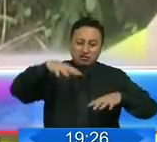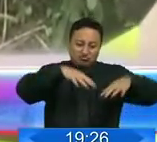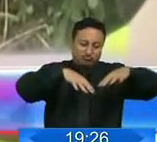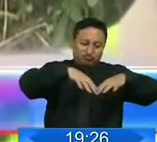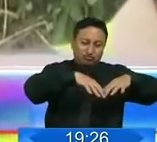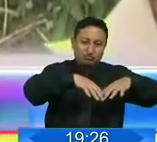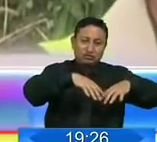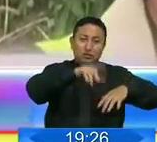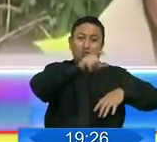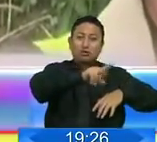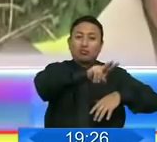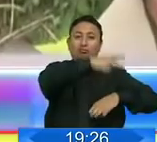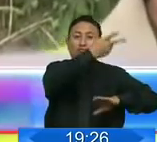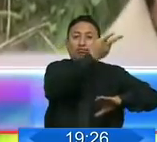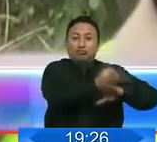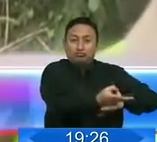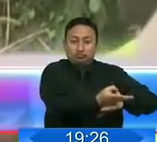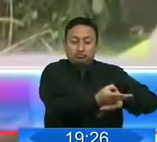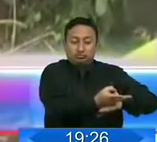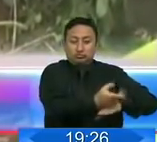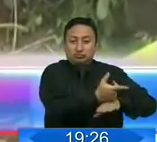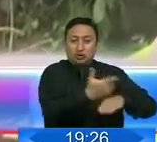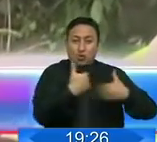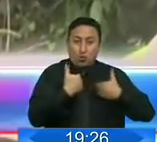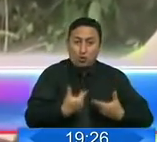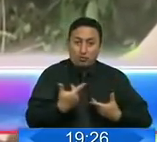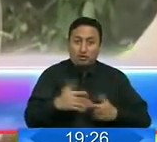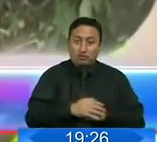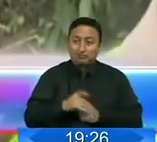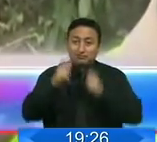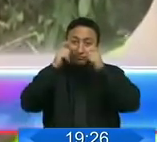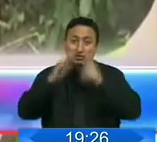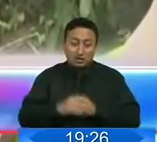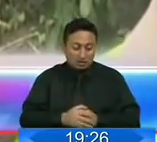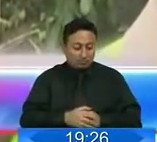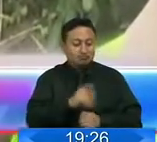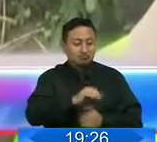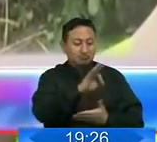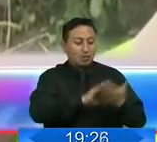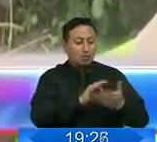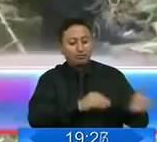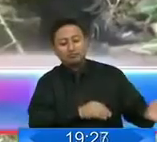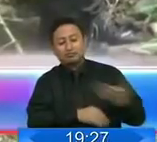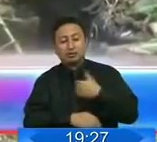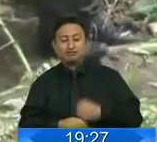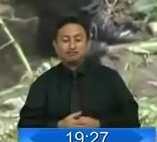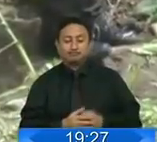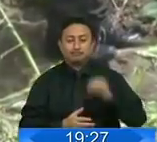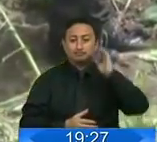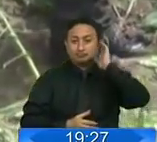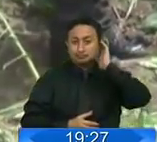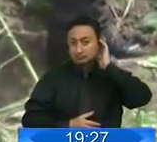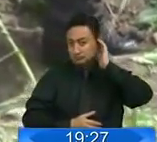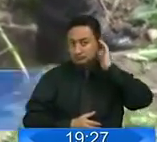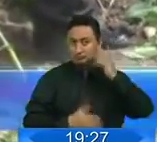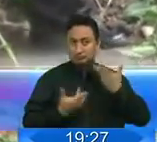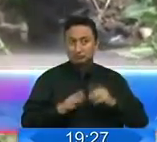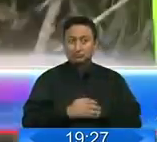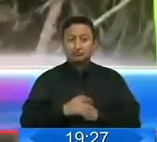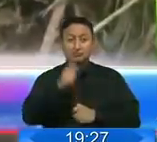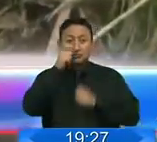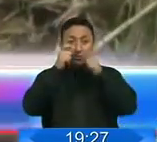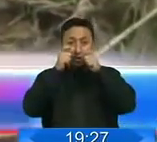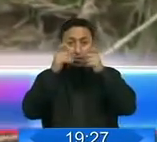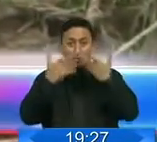venga la fiscal de turno para hacer el cultivo de cadáver y poder ya con el tiempo informar a los familiares. Con la presencia de la fiscal de turno se hizo